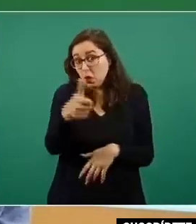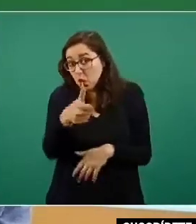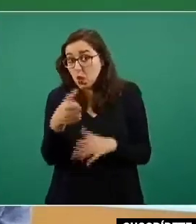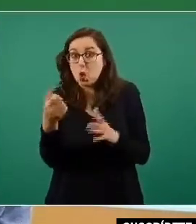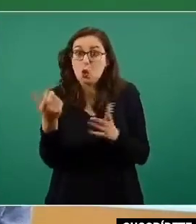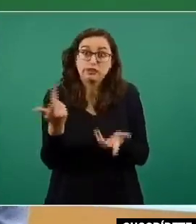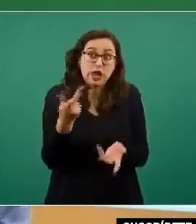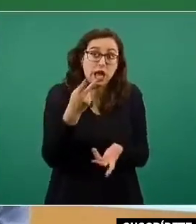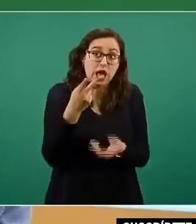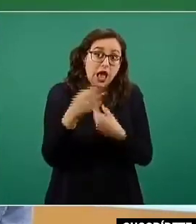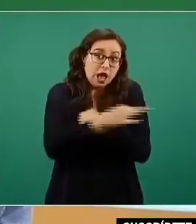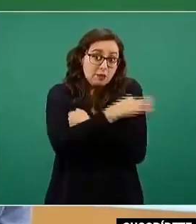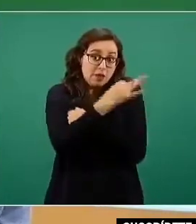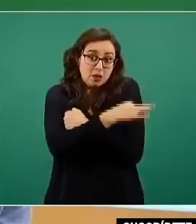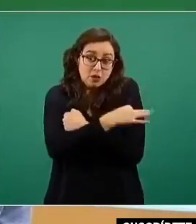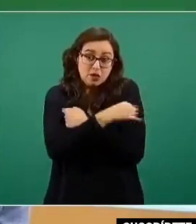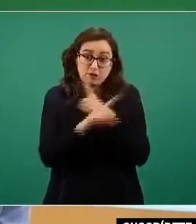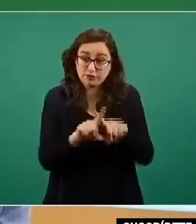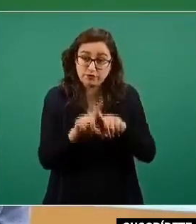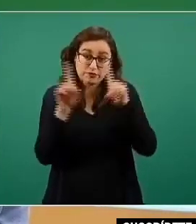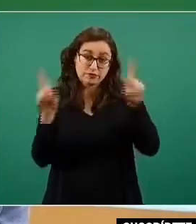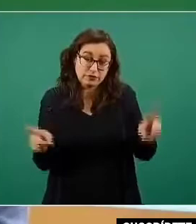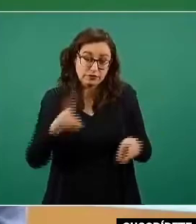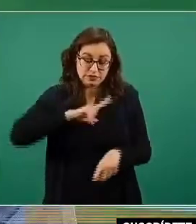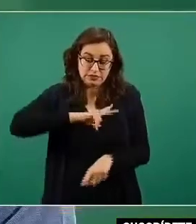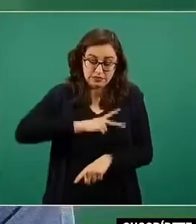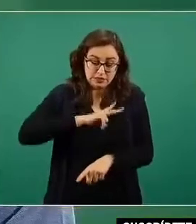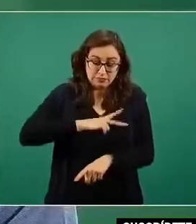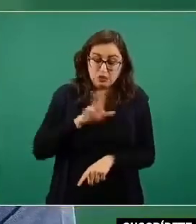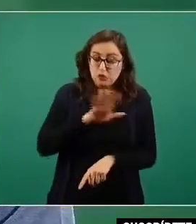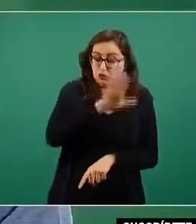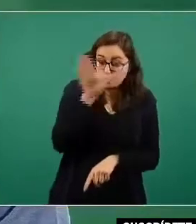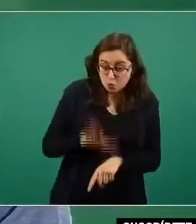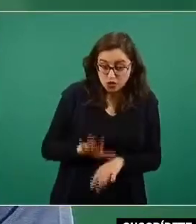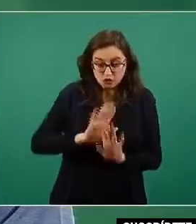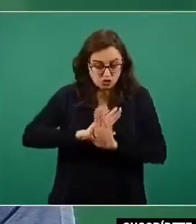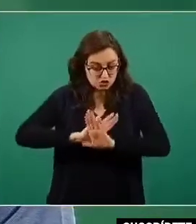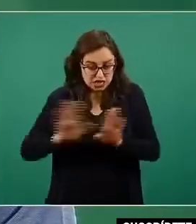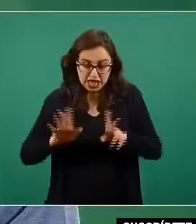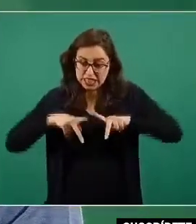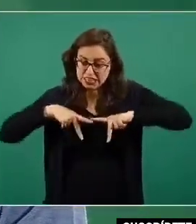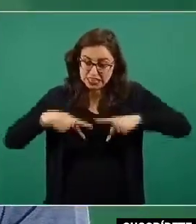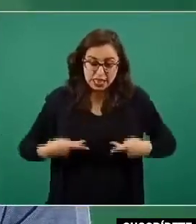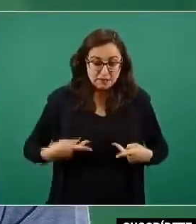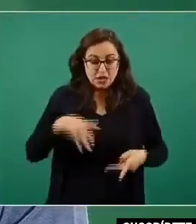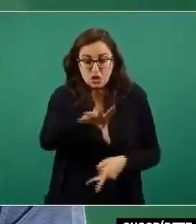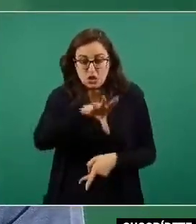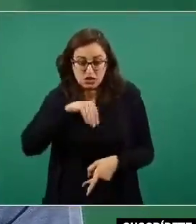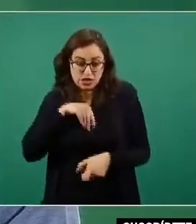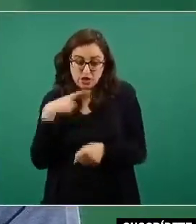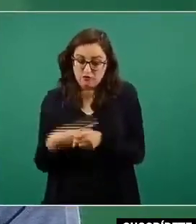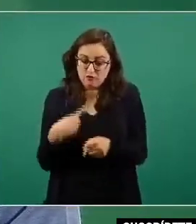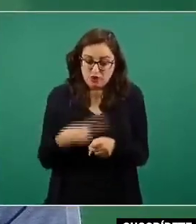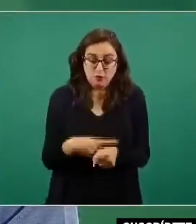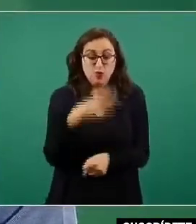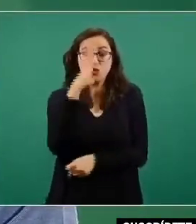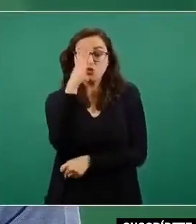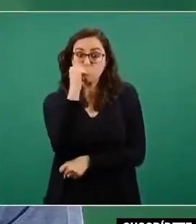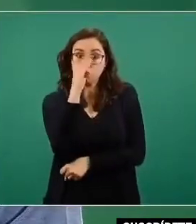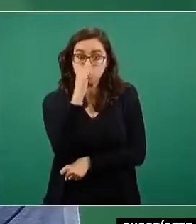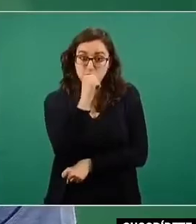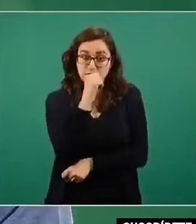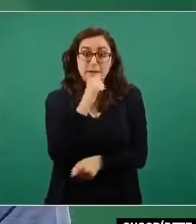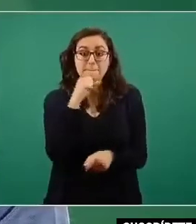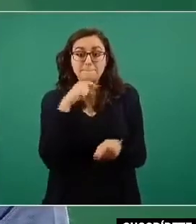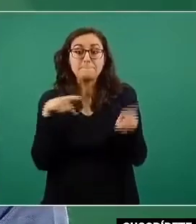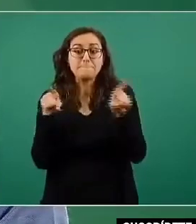propio virus que está atenuado, aniquilado, siempre aclaro, incapaz de causar enfermedad, y también el virus vector,